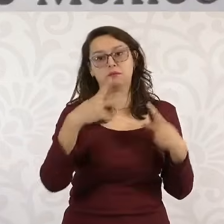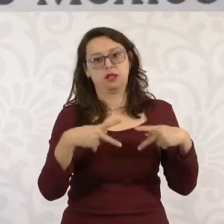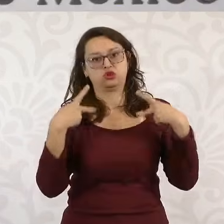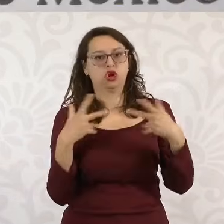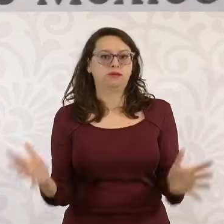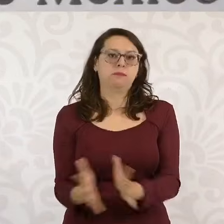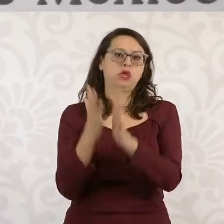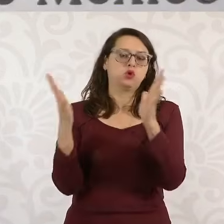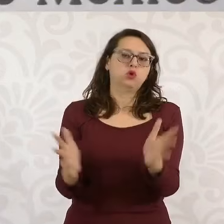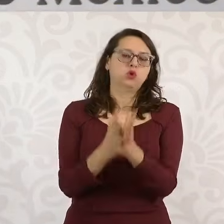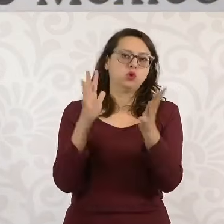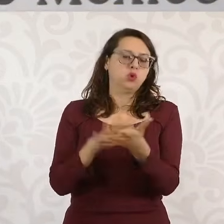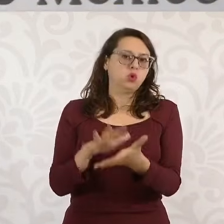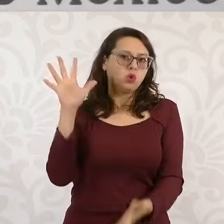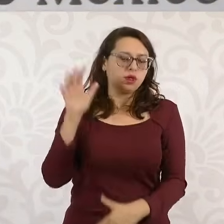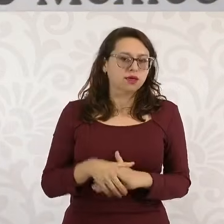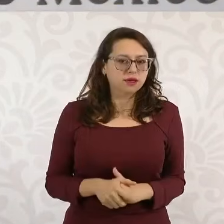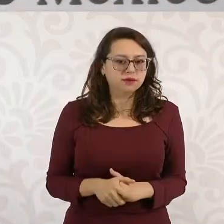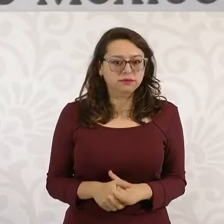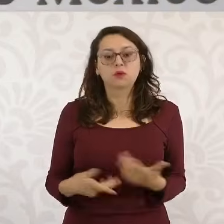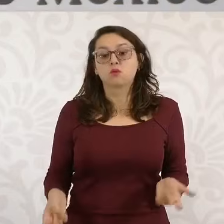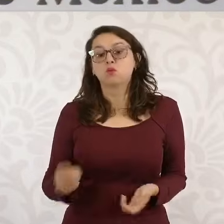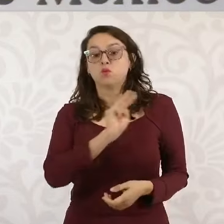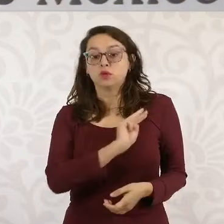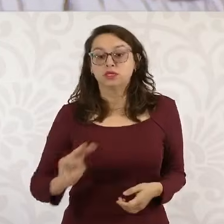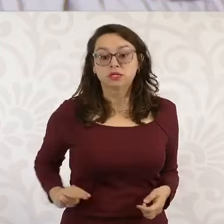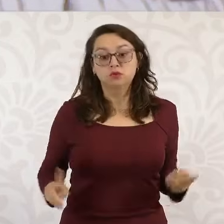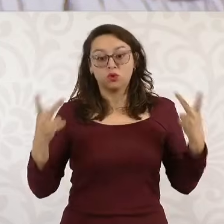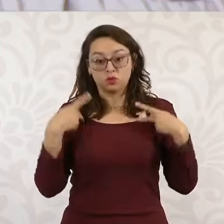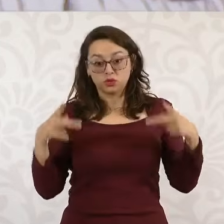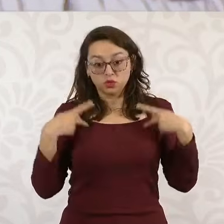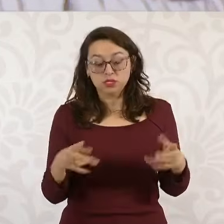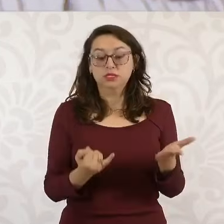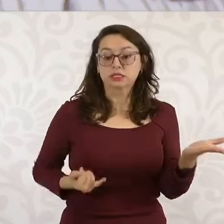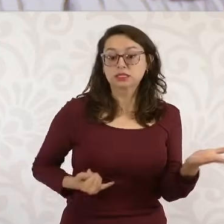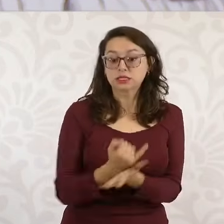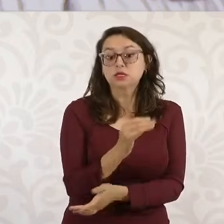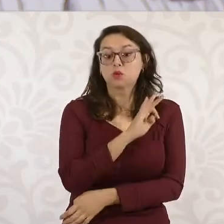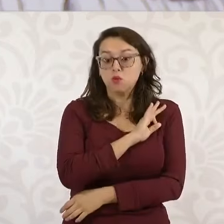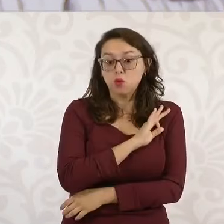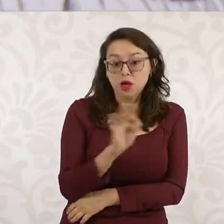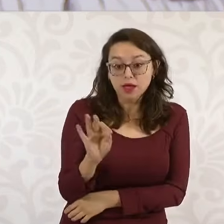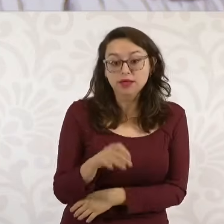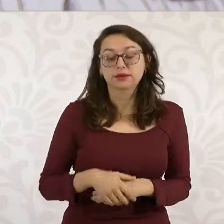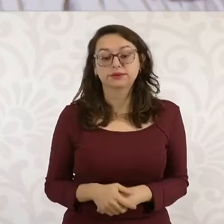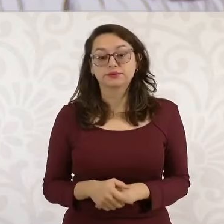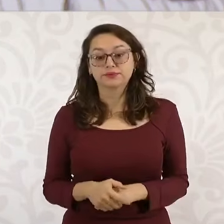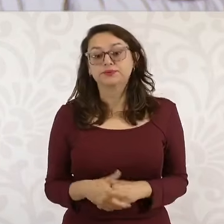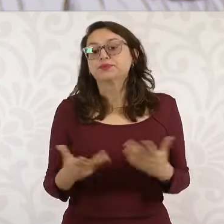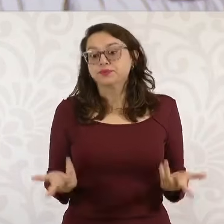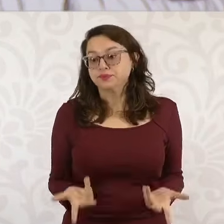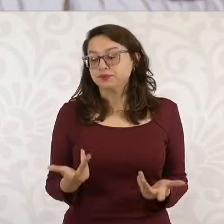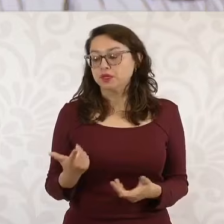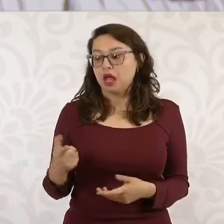participativa, que la gente en su municipio pueda decidir, si así lo solicita, por un número importante